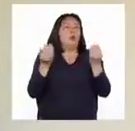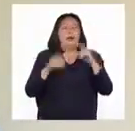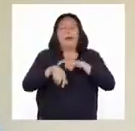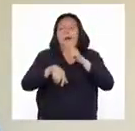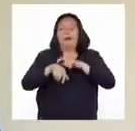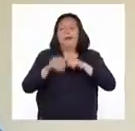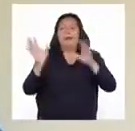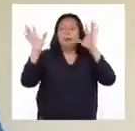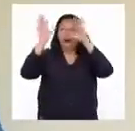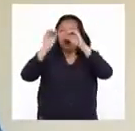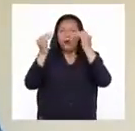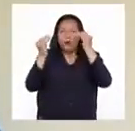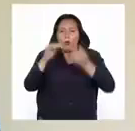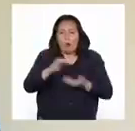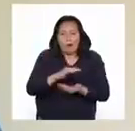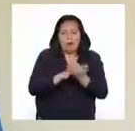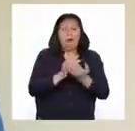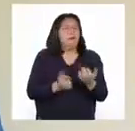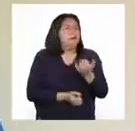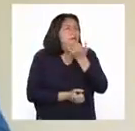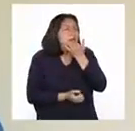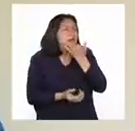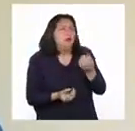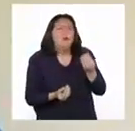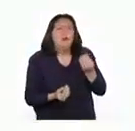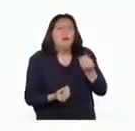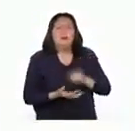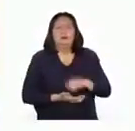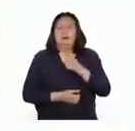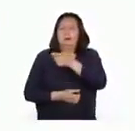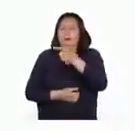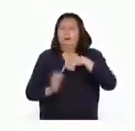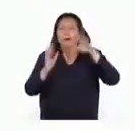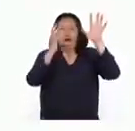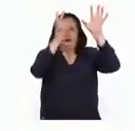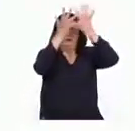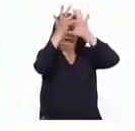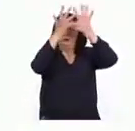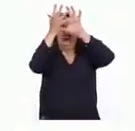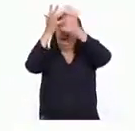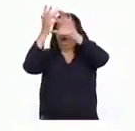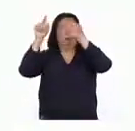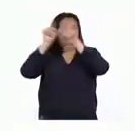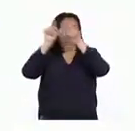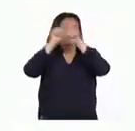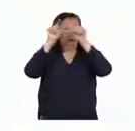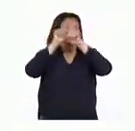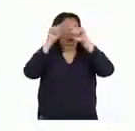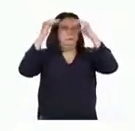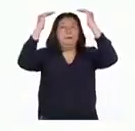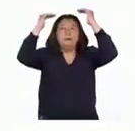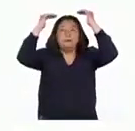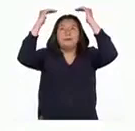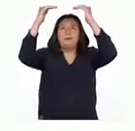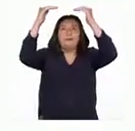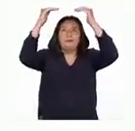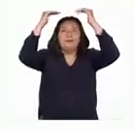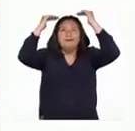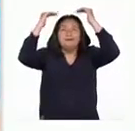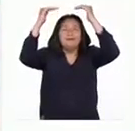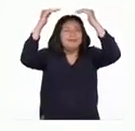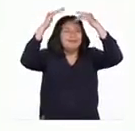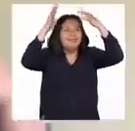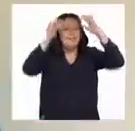madrugada. ¿Pero cómo ocurre esto? Bueno, imaginémonos que las nubes son como una especie de cobertor, de frazadita para la